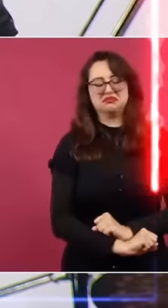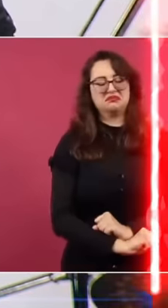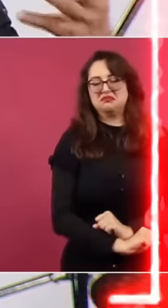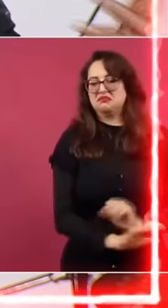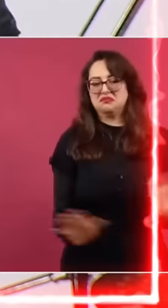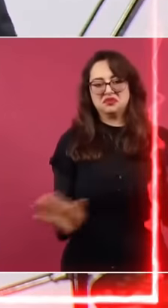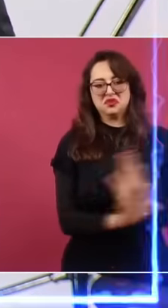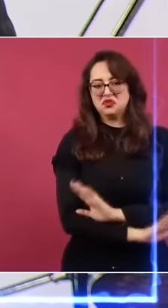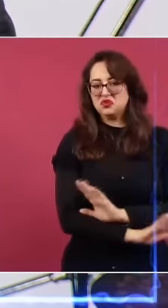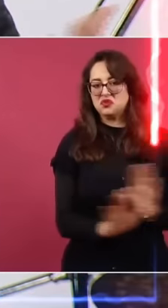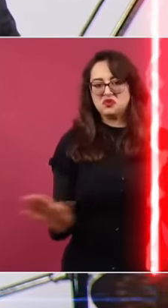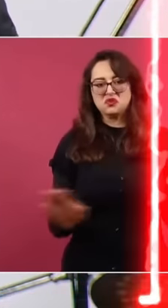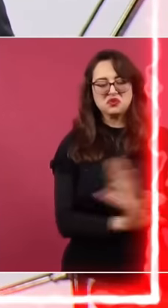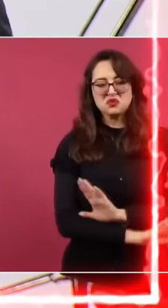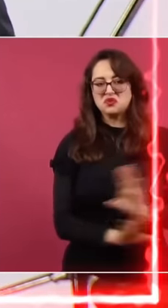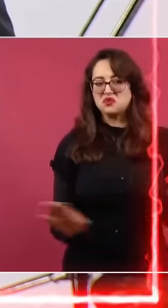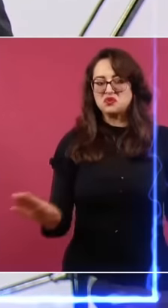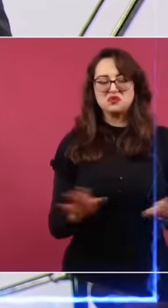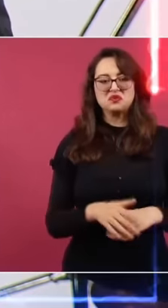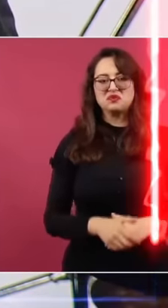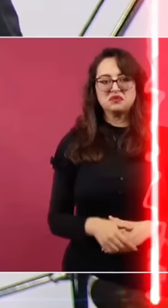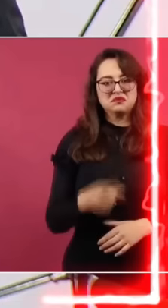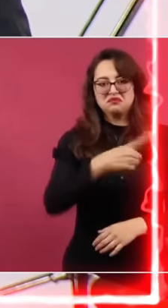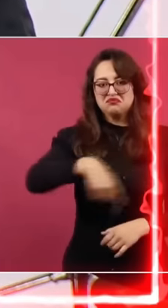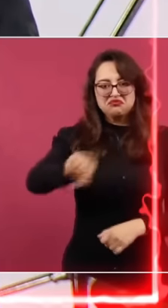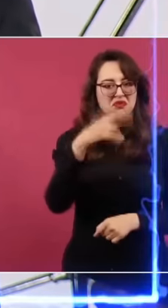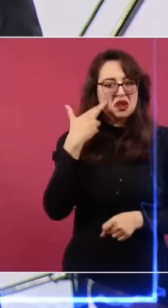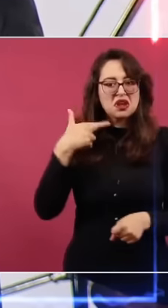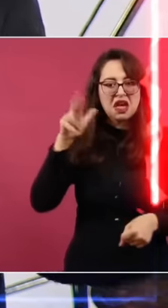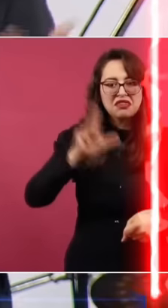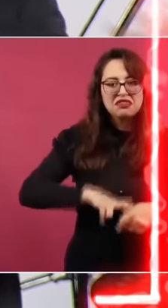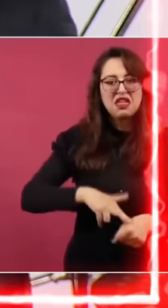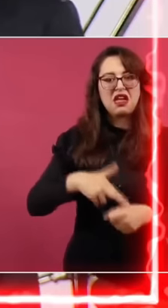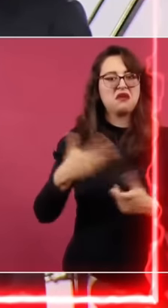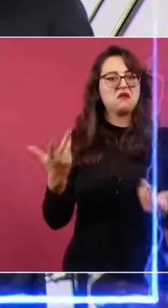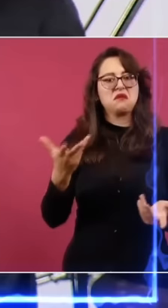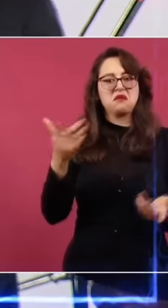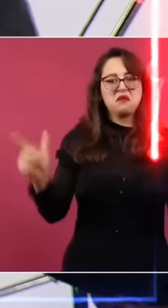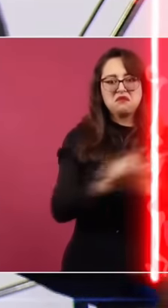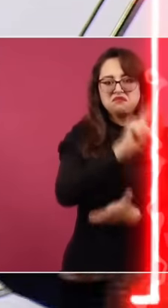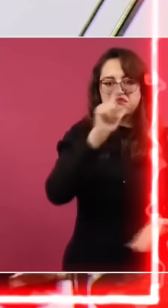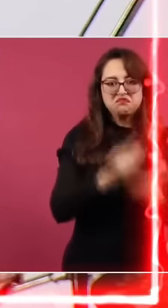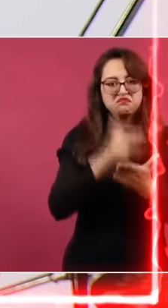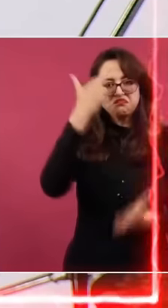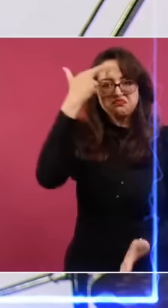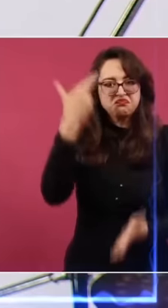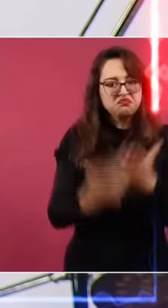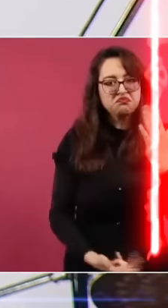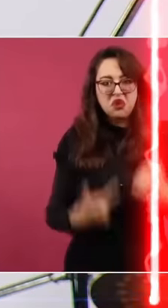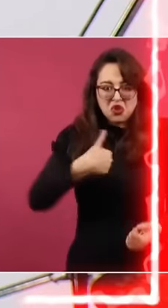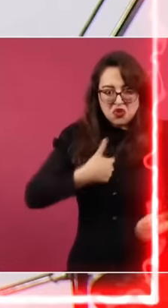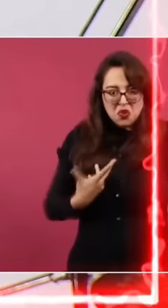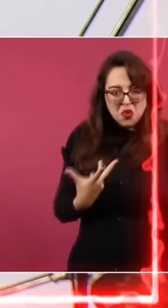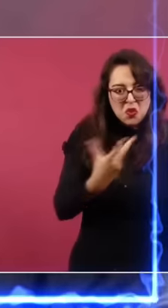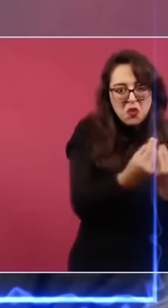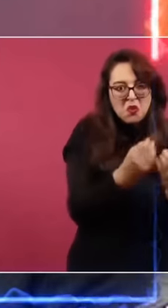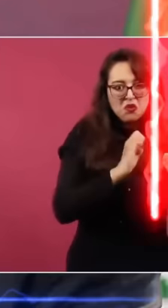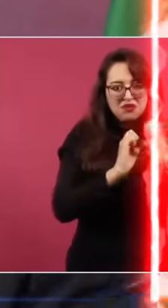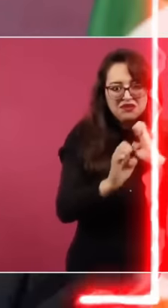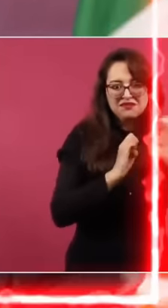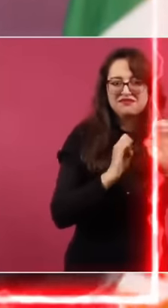reunirme con bandoleros sí no no